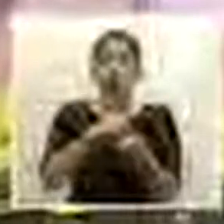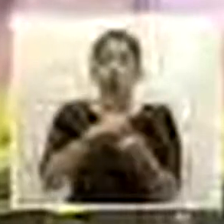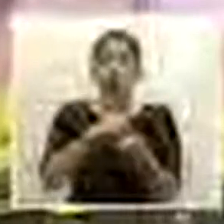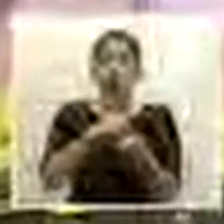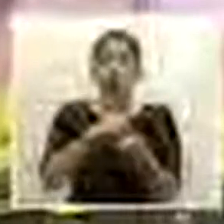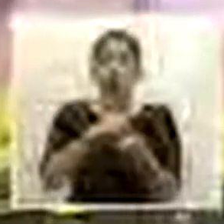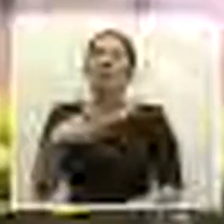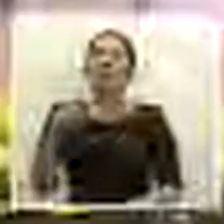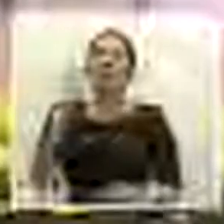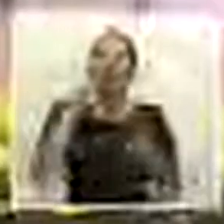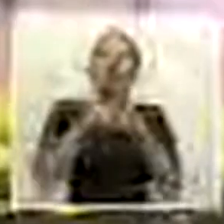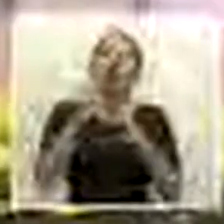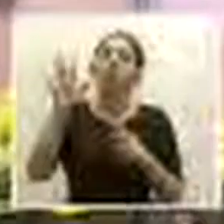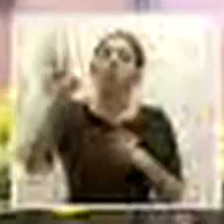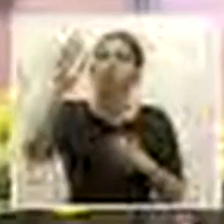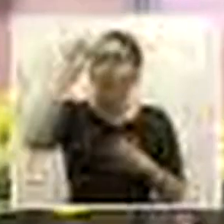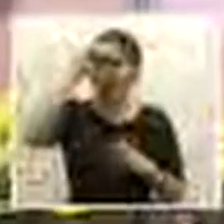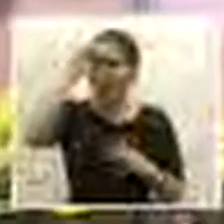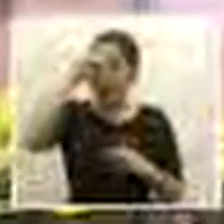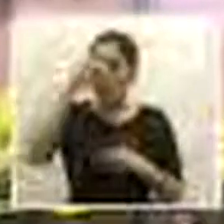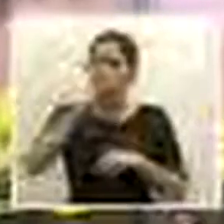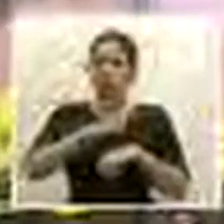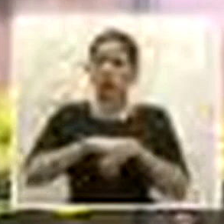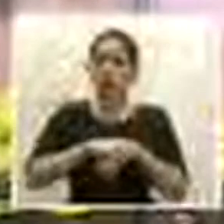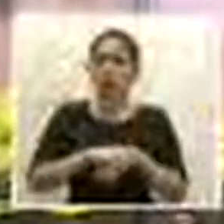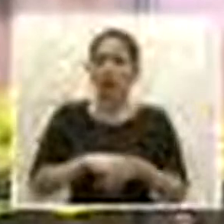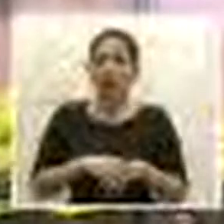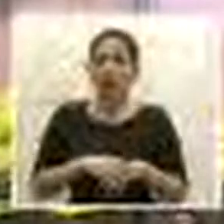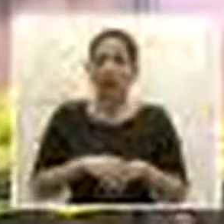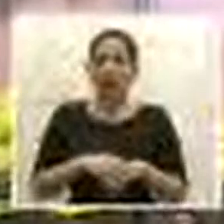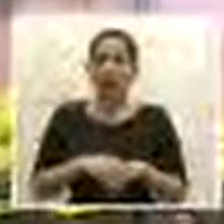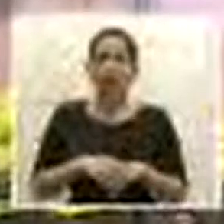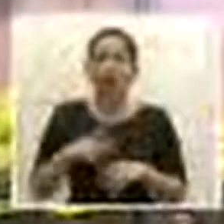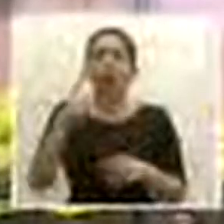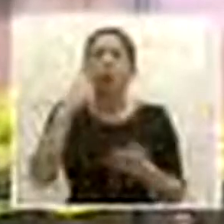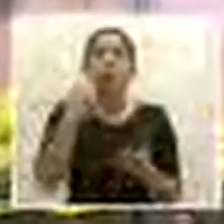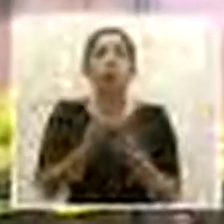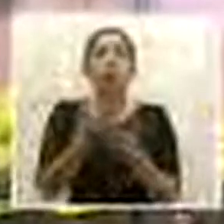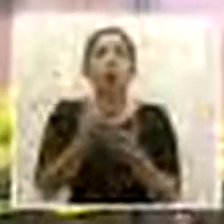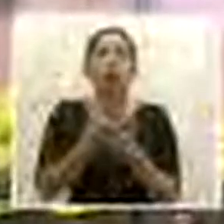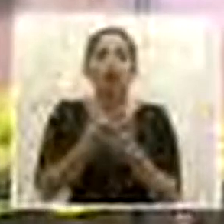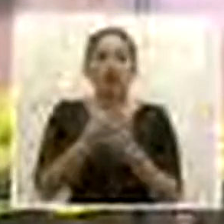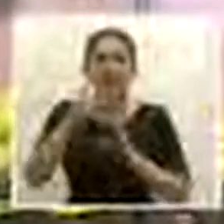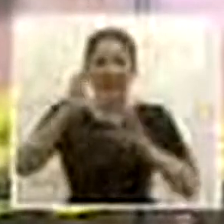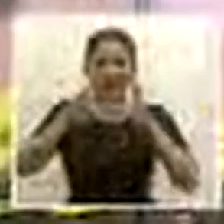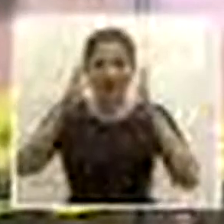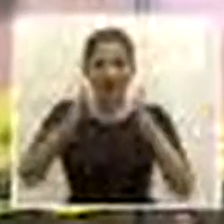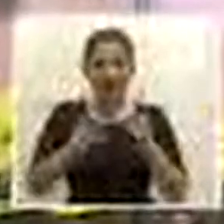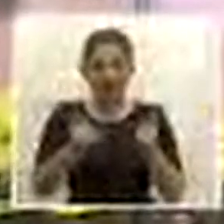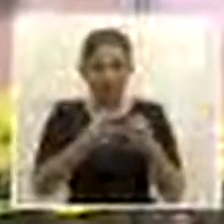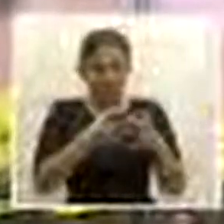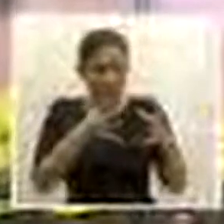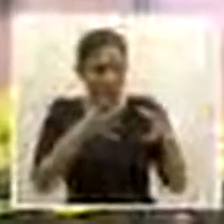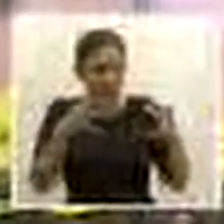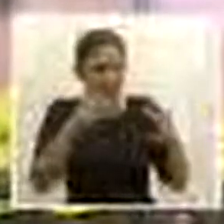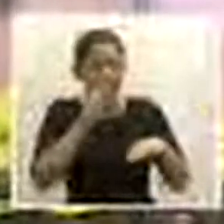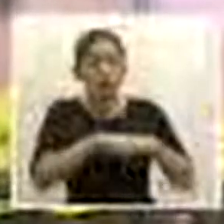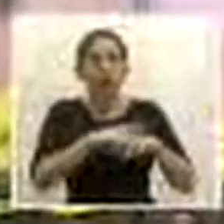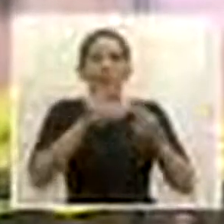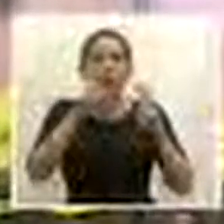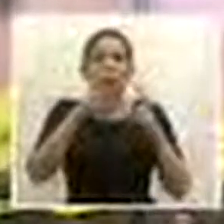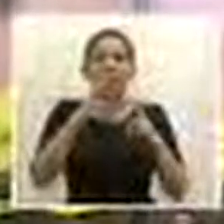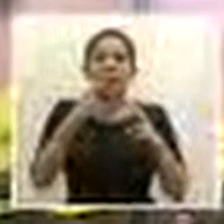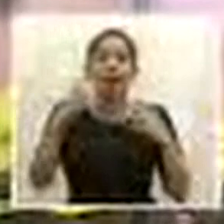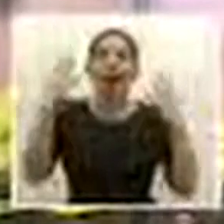gustaría conocer su opinión sobre este cuerpo de evidencia científica pues cada vez más amplio sobre el tema de la